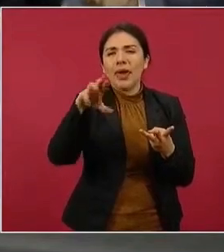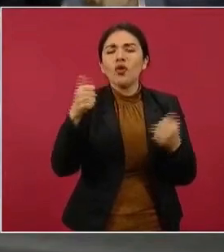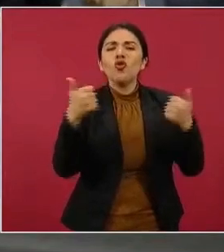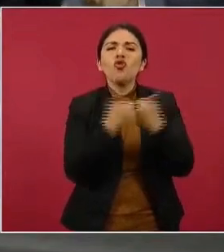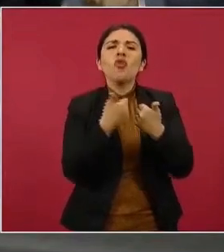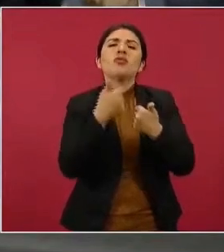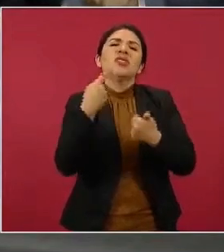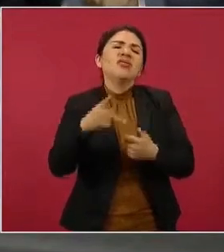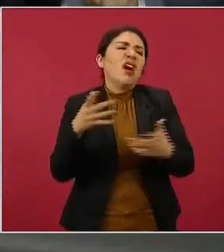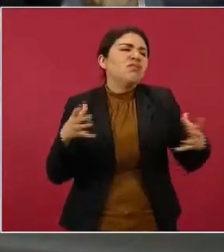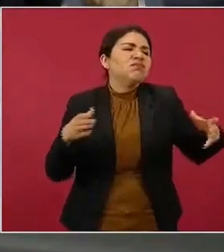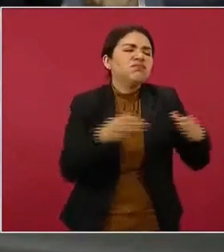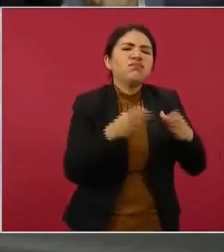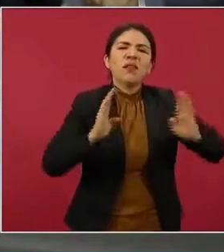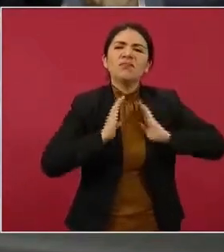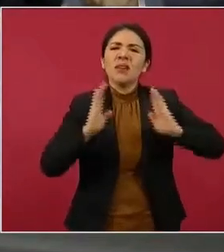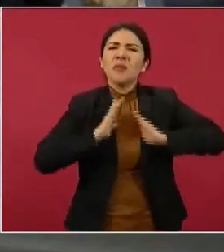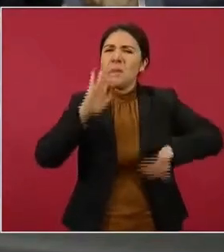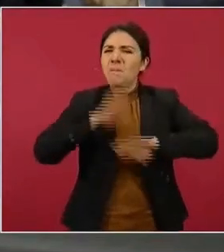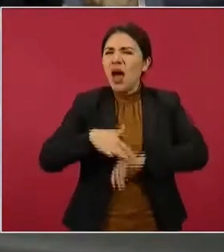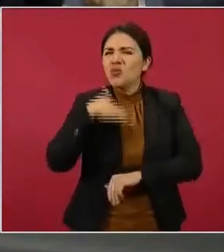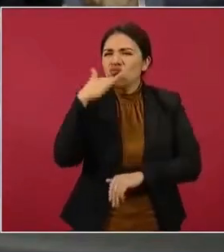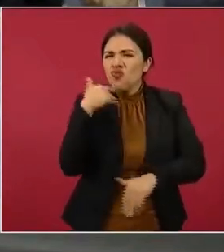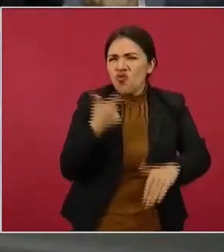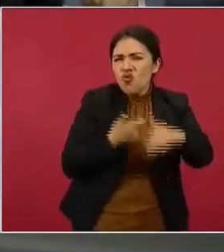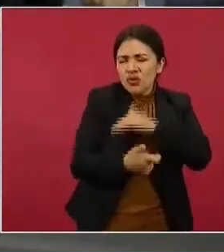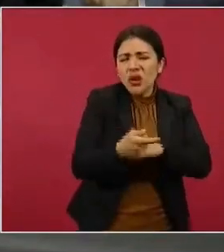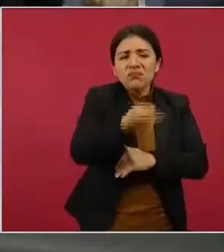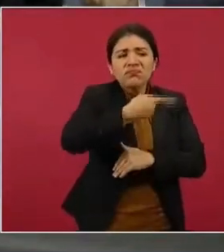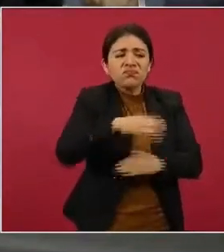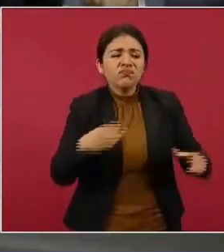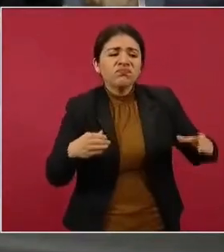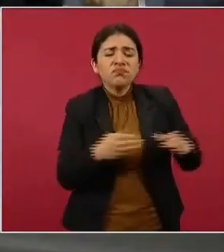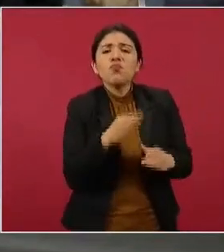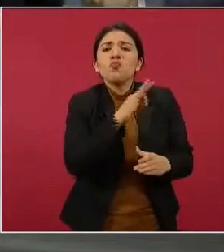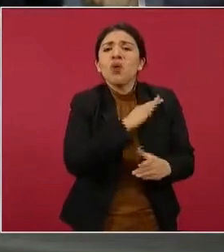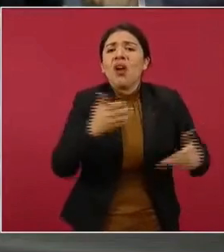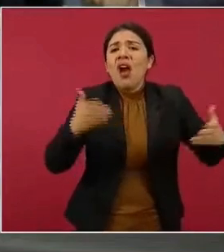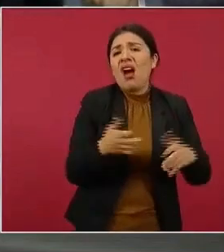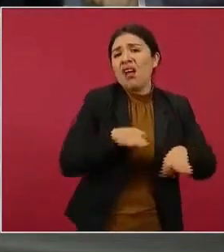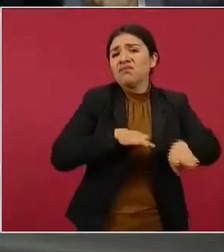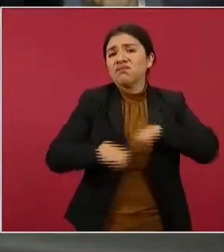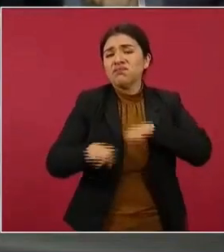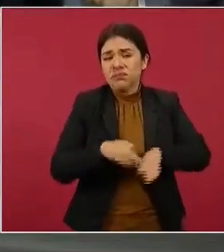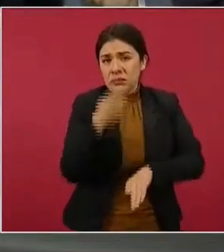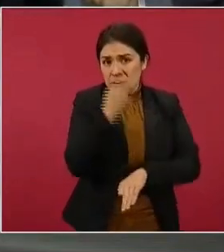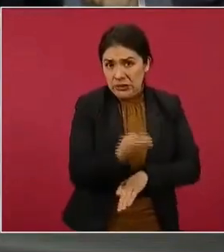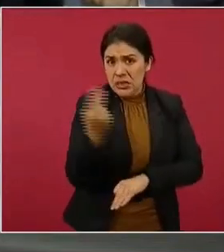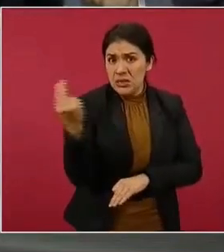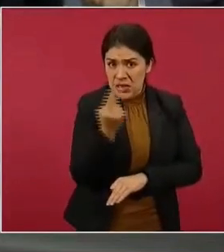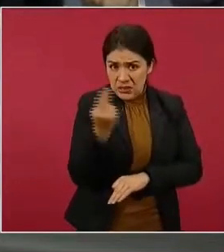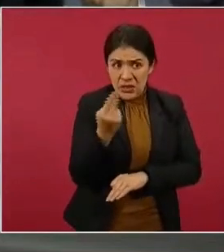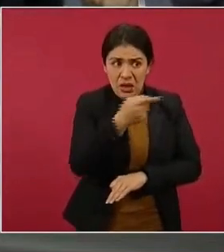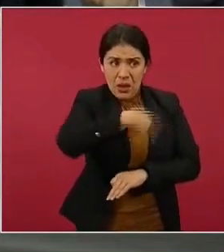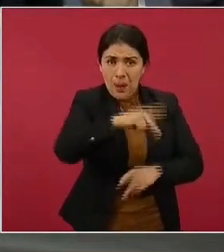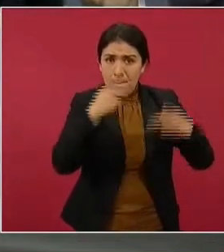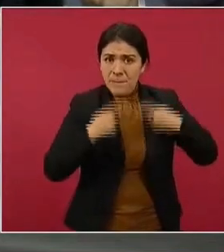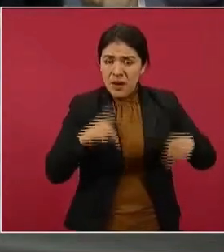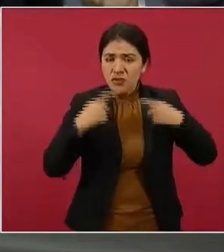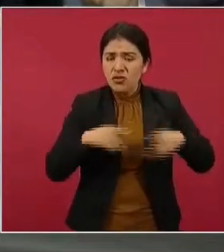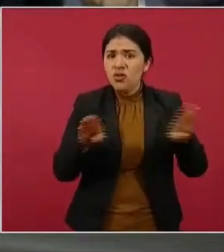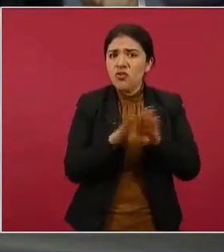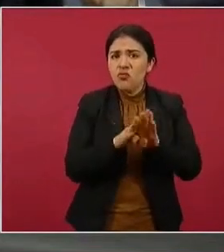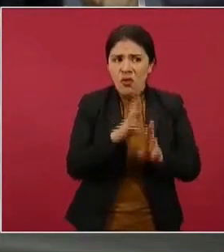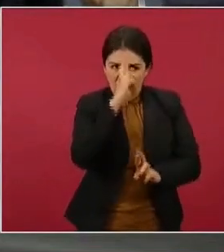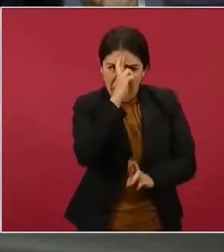corrupta del ejército, cumplían ampliamente con los requisitos básicos para este propósito. Deberían ser individuos sin escrúpulos